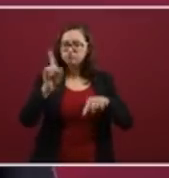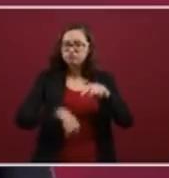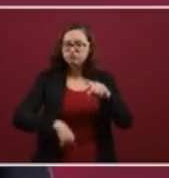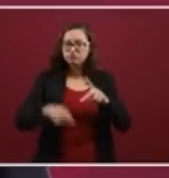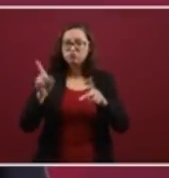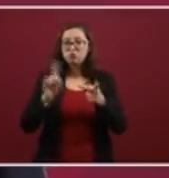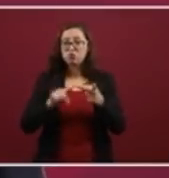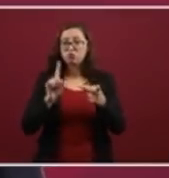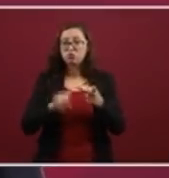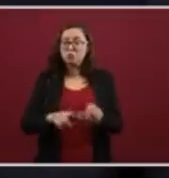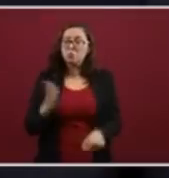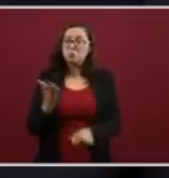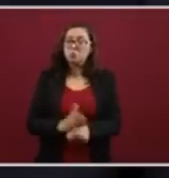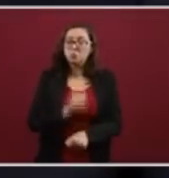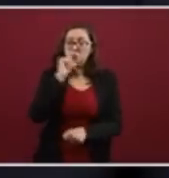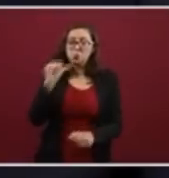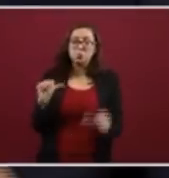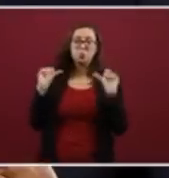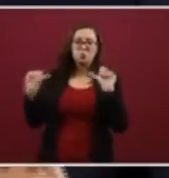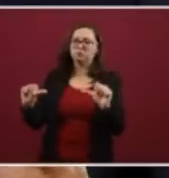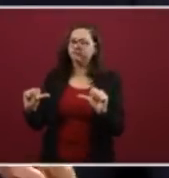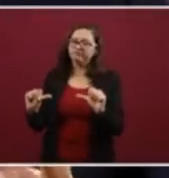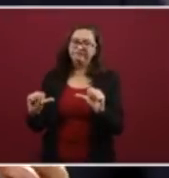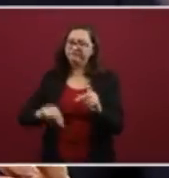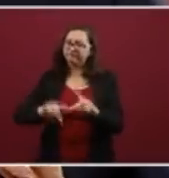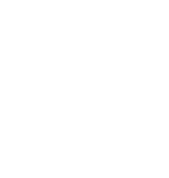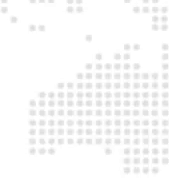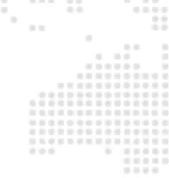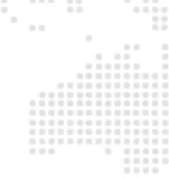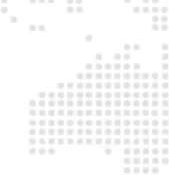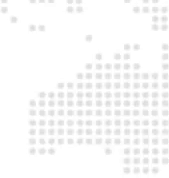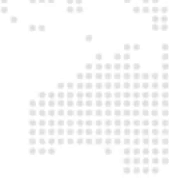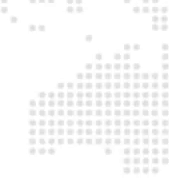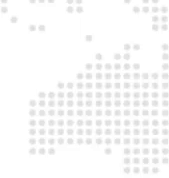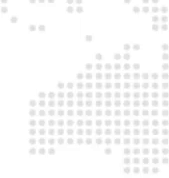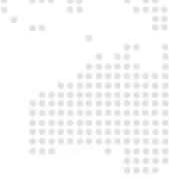impunidad con información de susana cerezo notimex